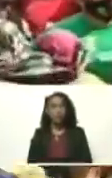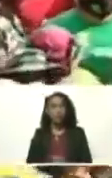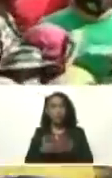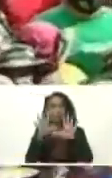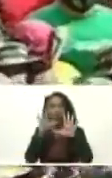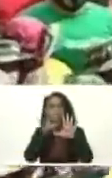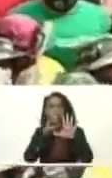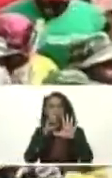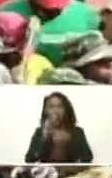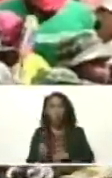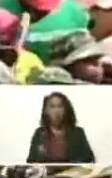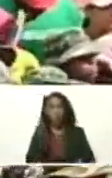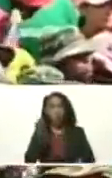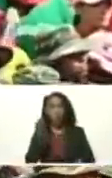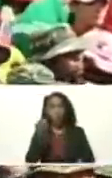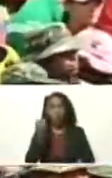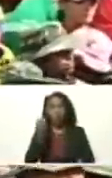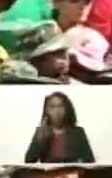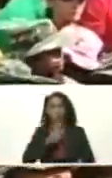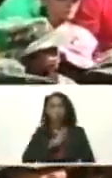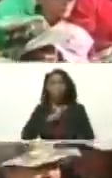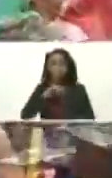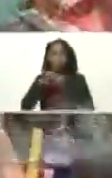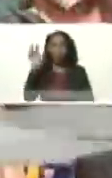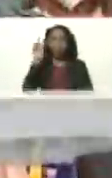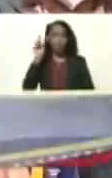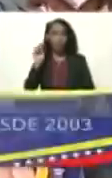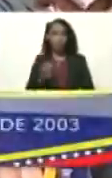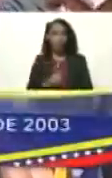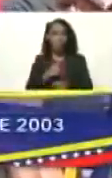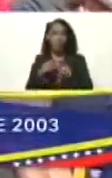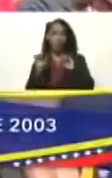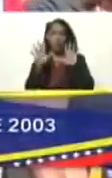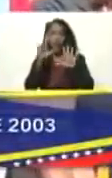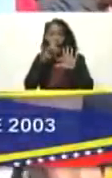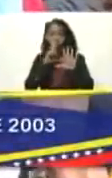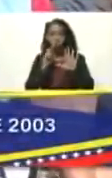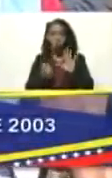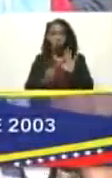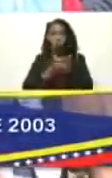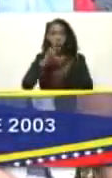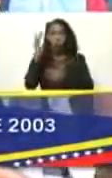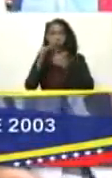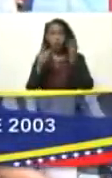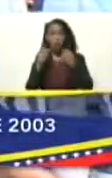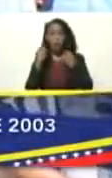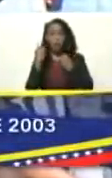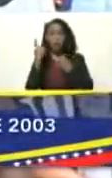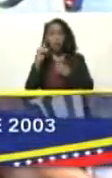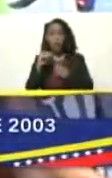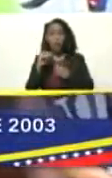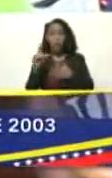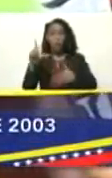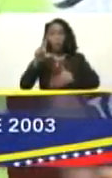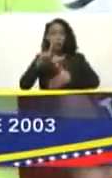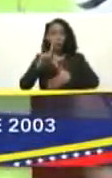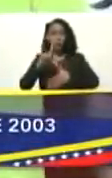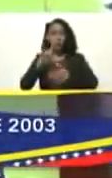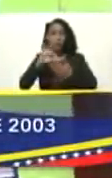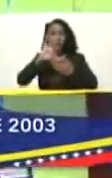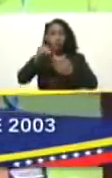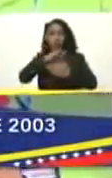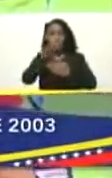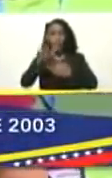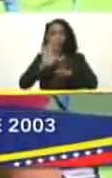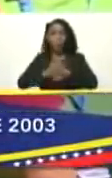10 años gloriosos para Venezuela, pero 10 años gloriosos también para América Latina y el Caribe.